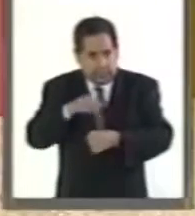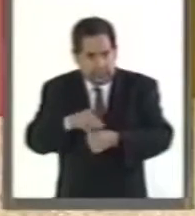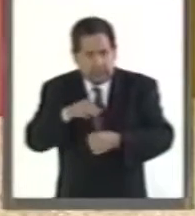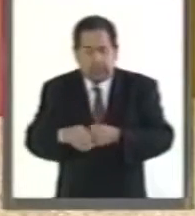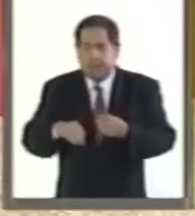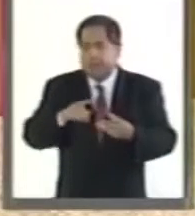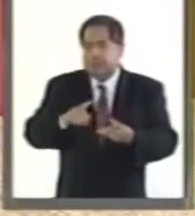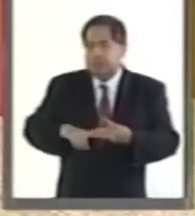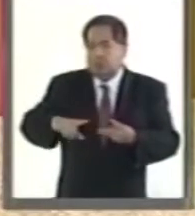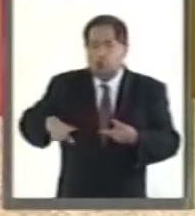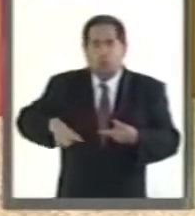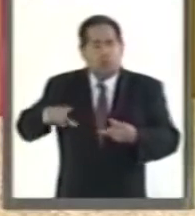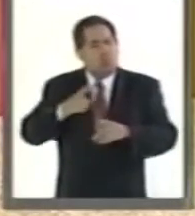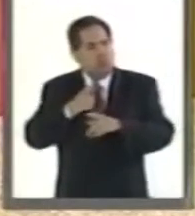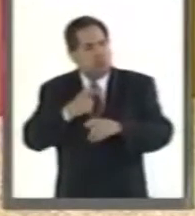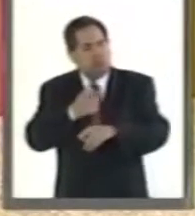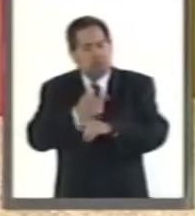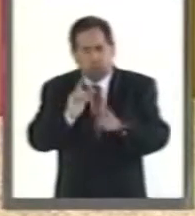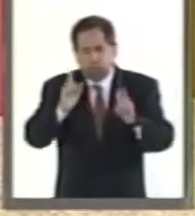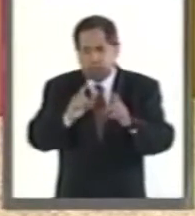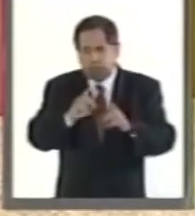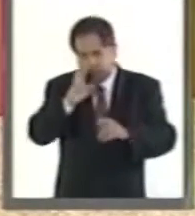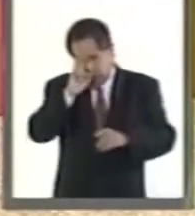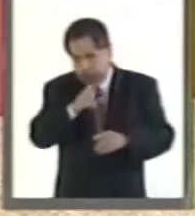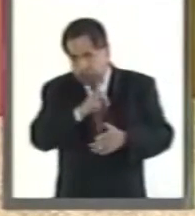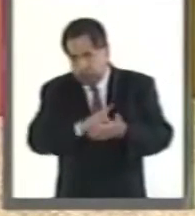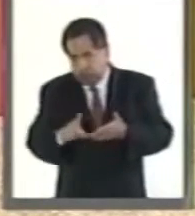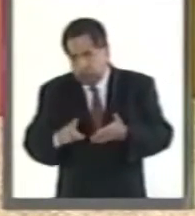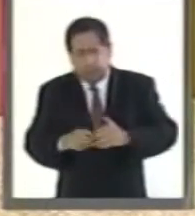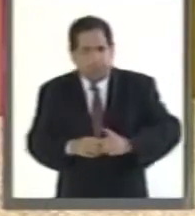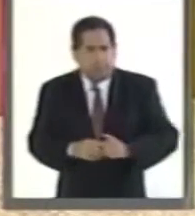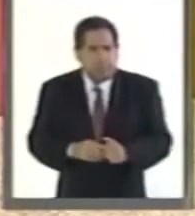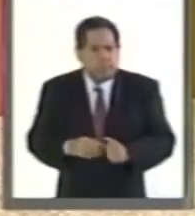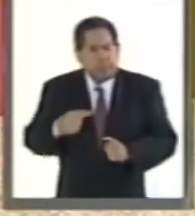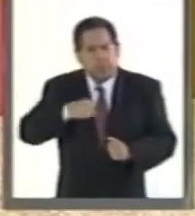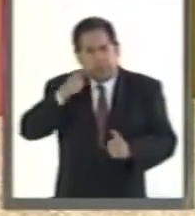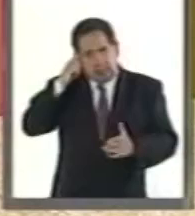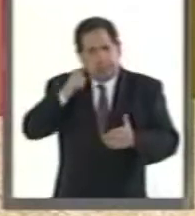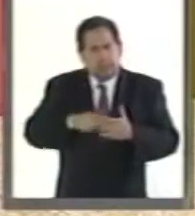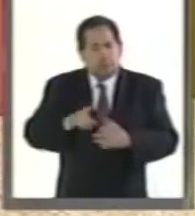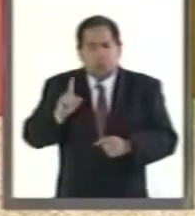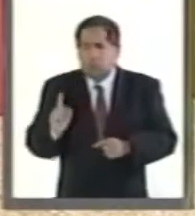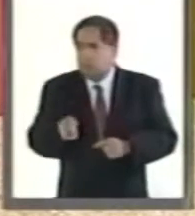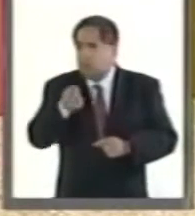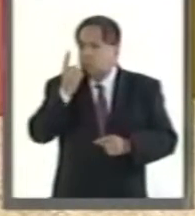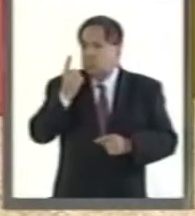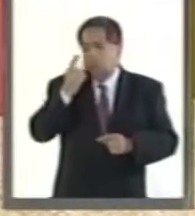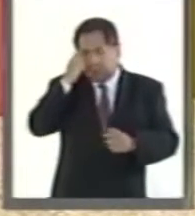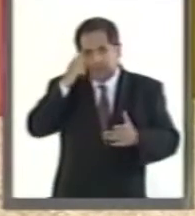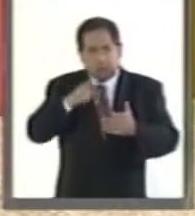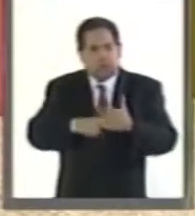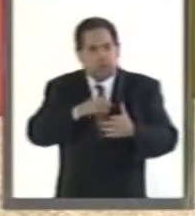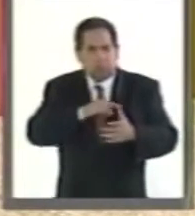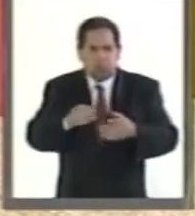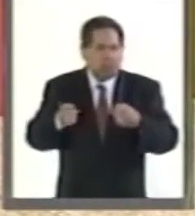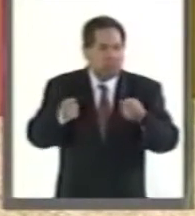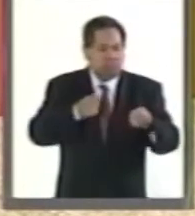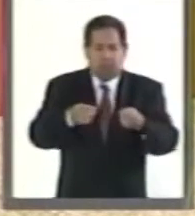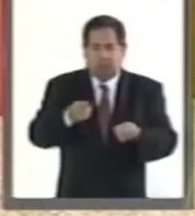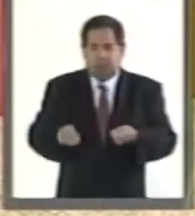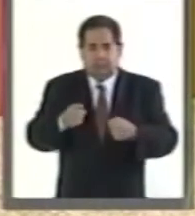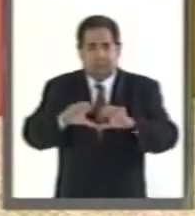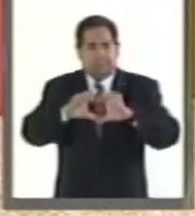Derecho. En este sentido, creemos que uno de los instrumentos que ponemos a la consideración de este